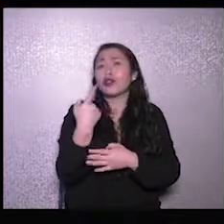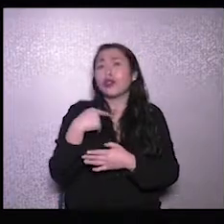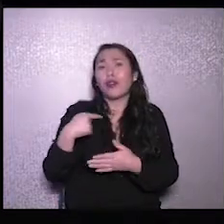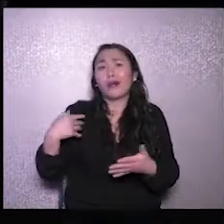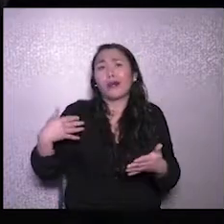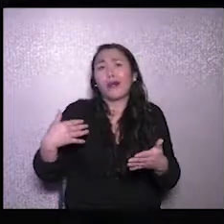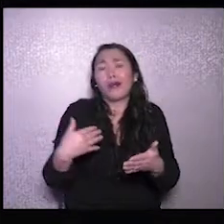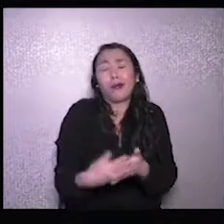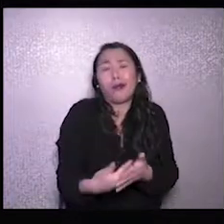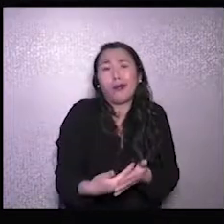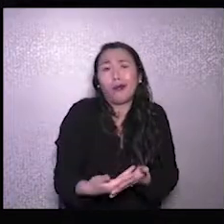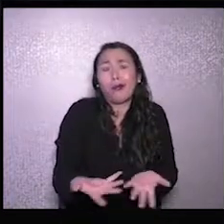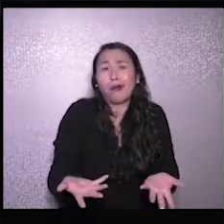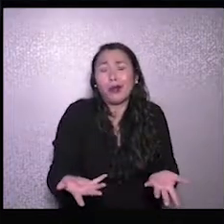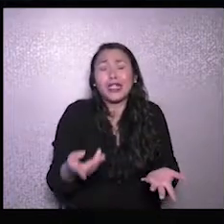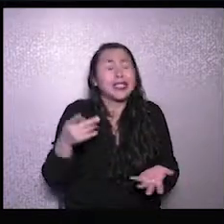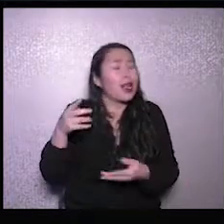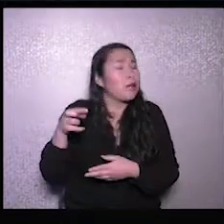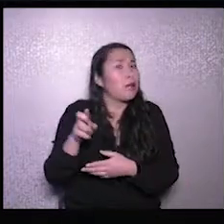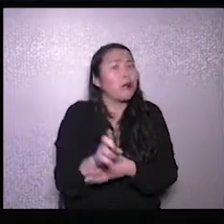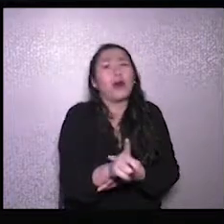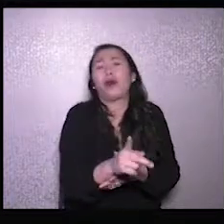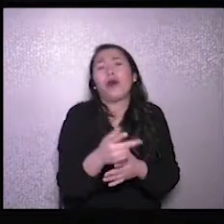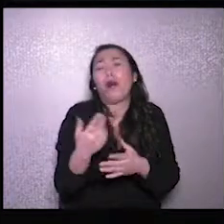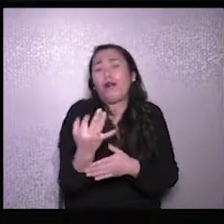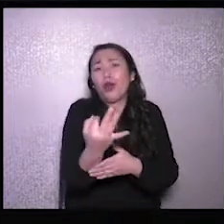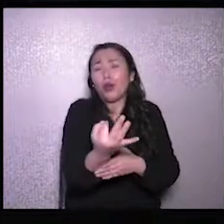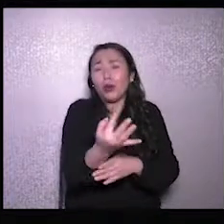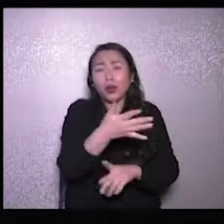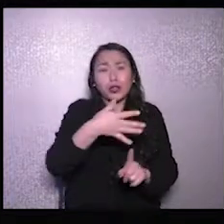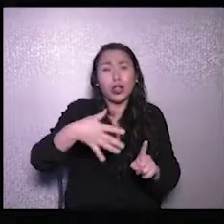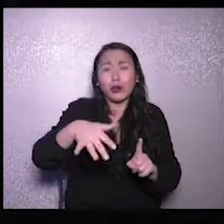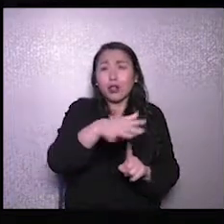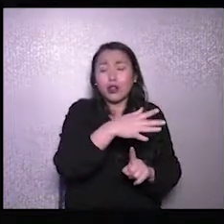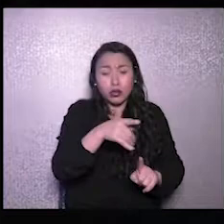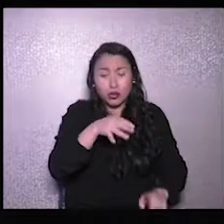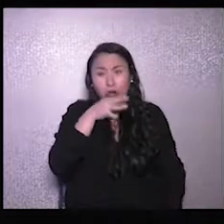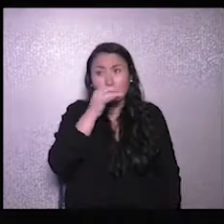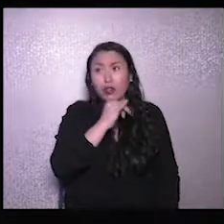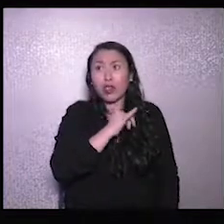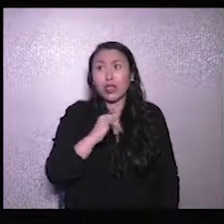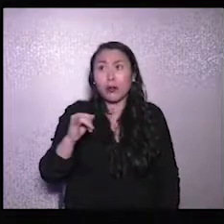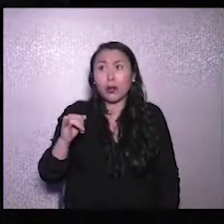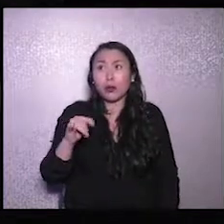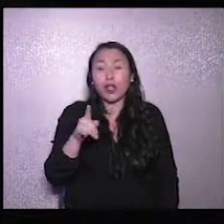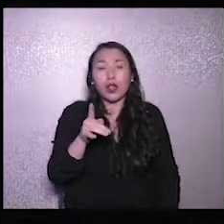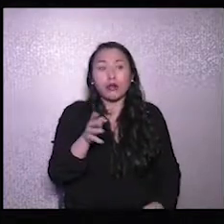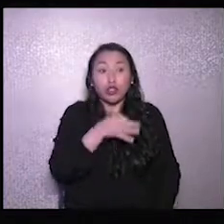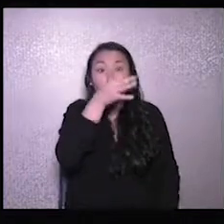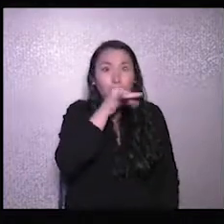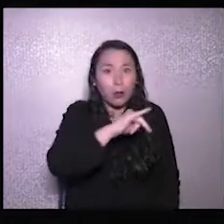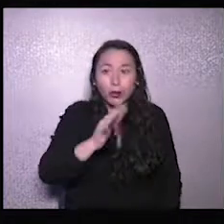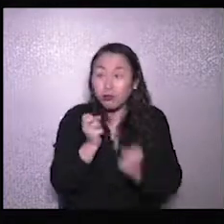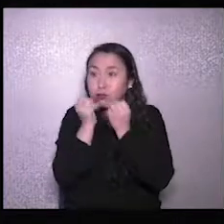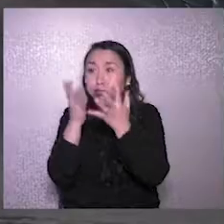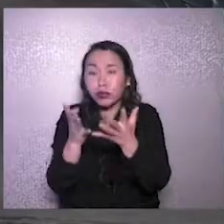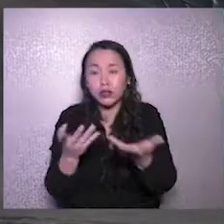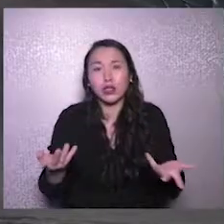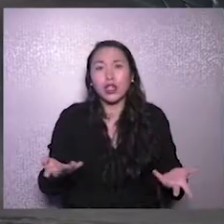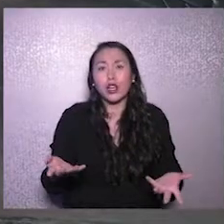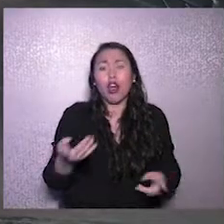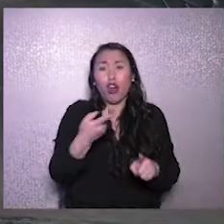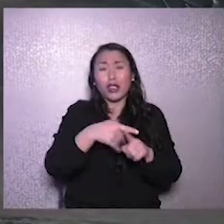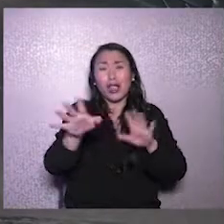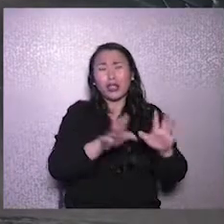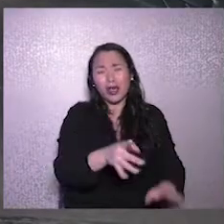se infarta. Y ese es el peor escenario. Lo digo aquí y después usted no se lo cuenta a nadie, pero no existe nada más idiota